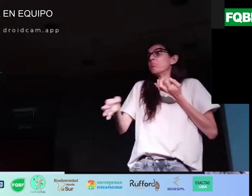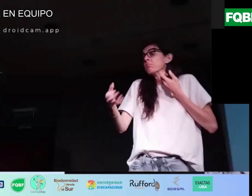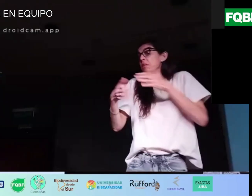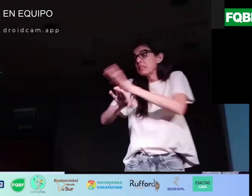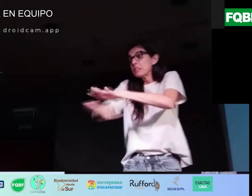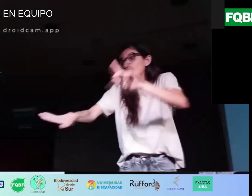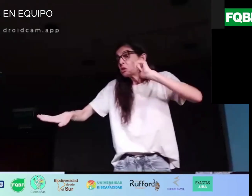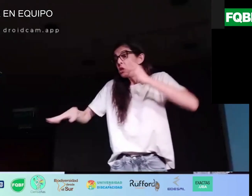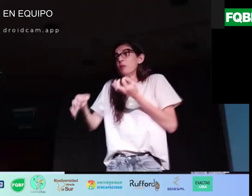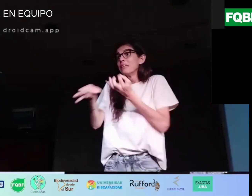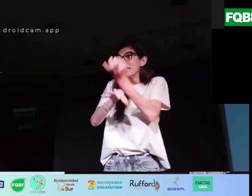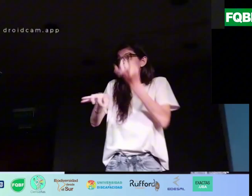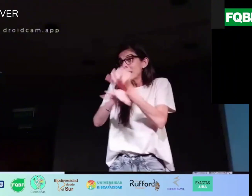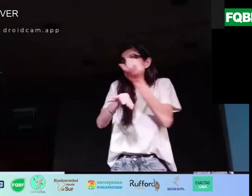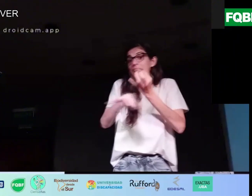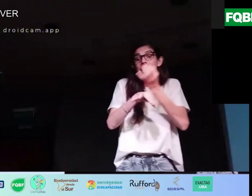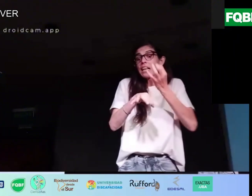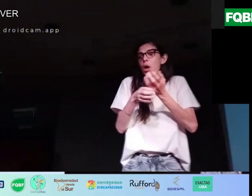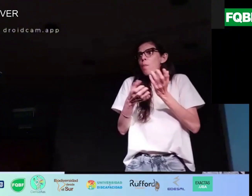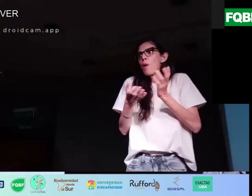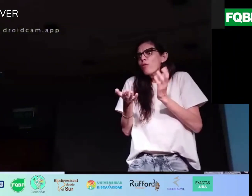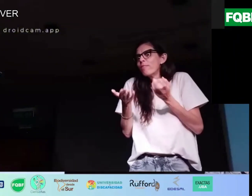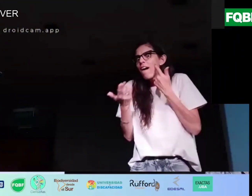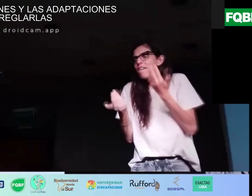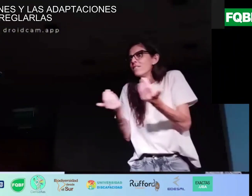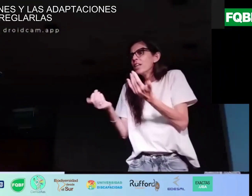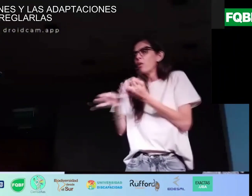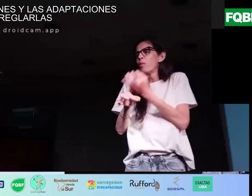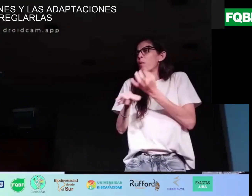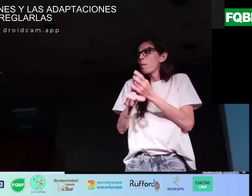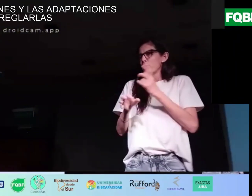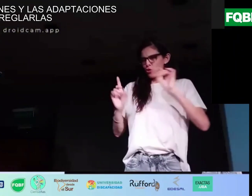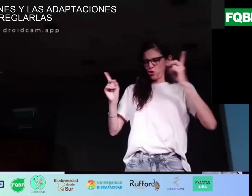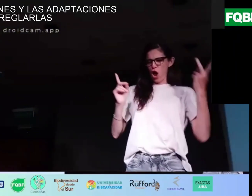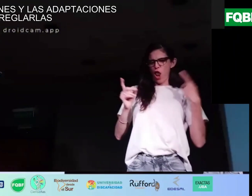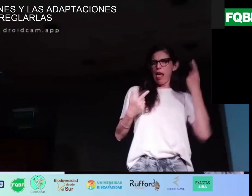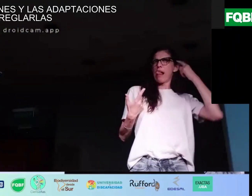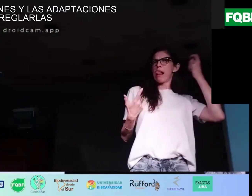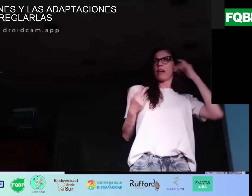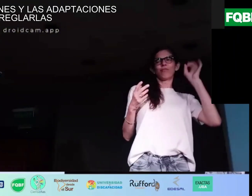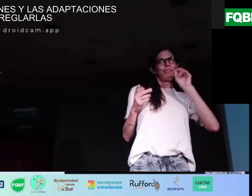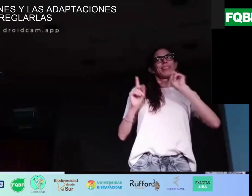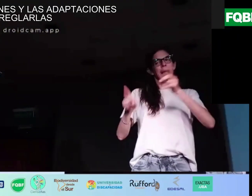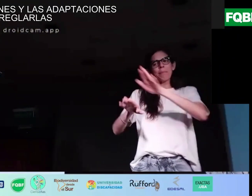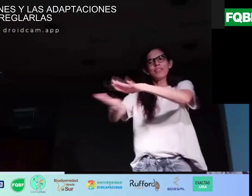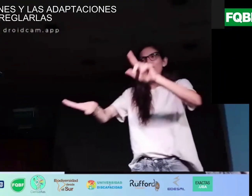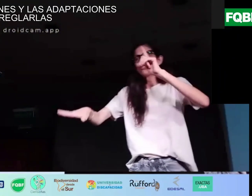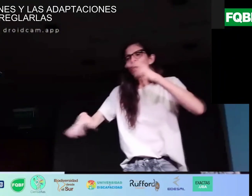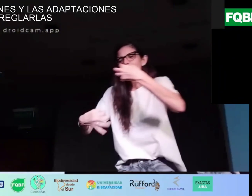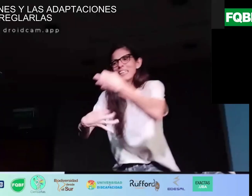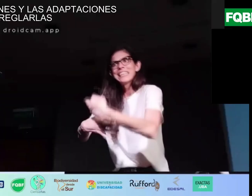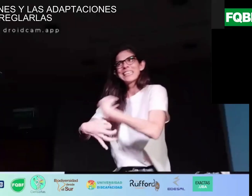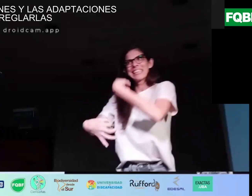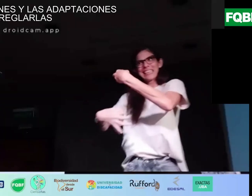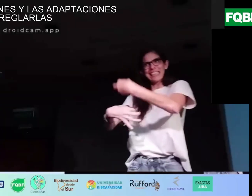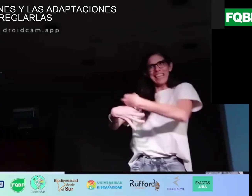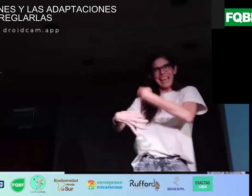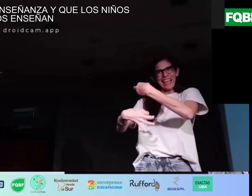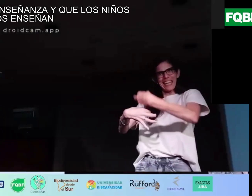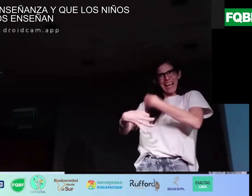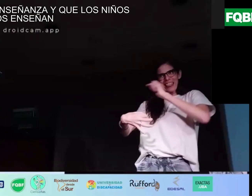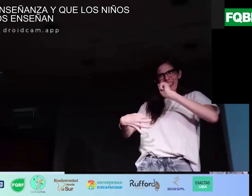y probar, trabajar en equipo interdisciplinario, ver si las planificaciones y las adaptaciones funcionan o no,